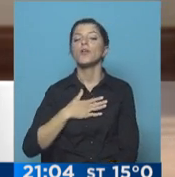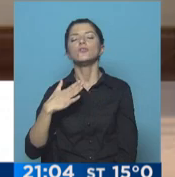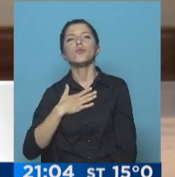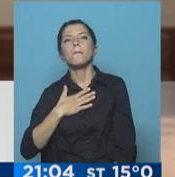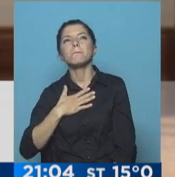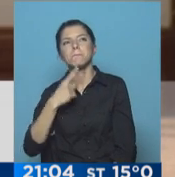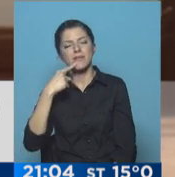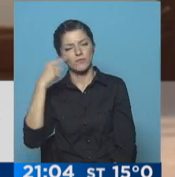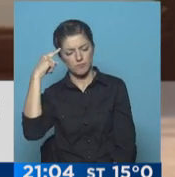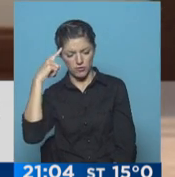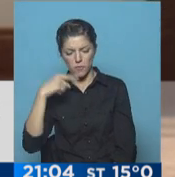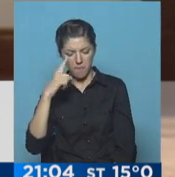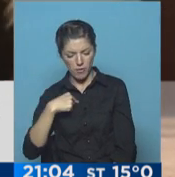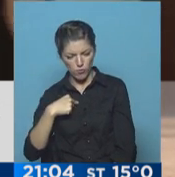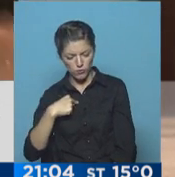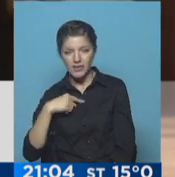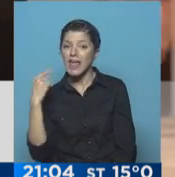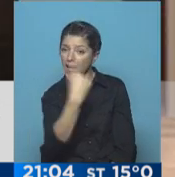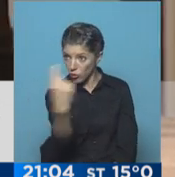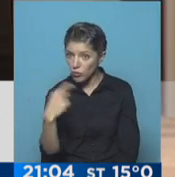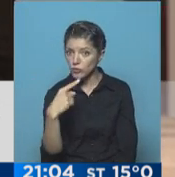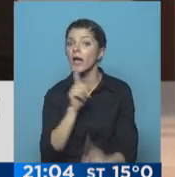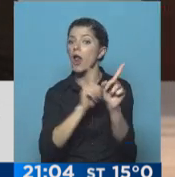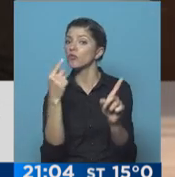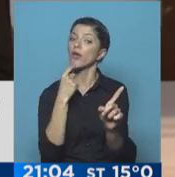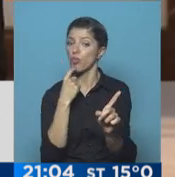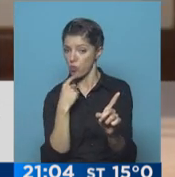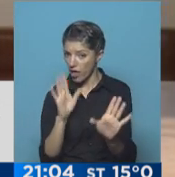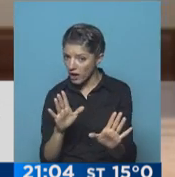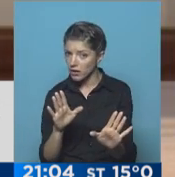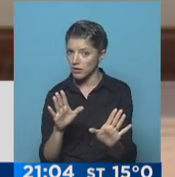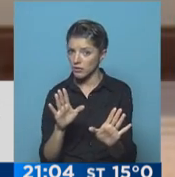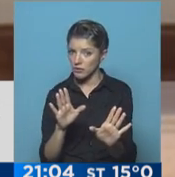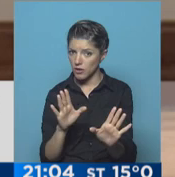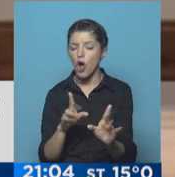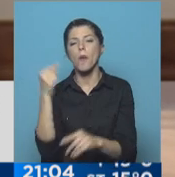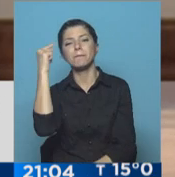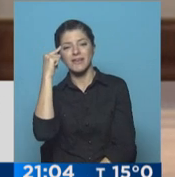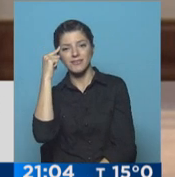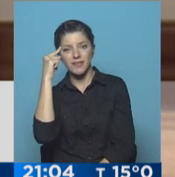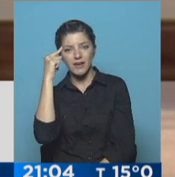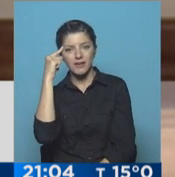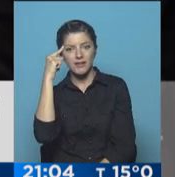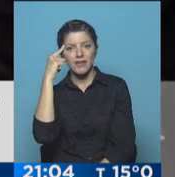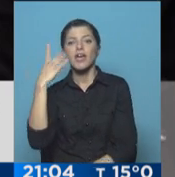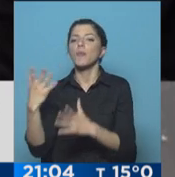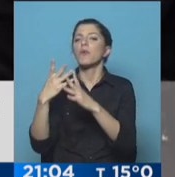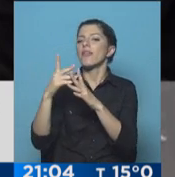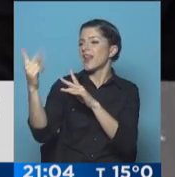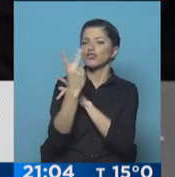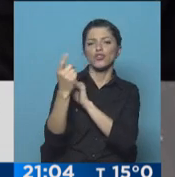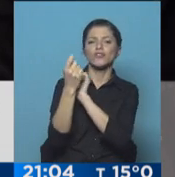yo, y le pregunto a todos los que aún dudan o a los que piensan que puede ser de diferente